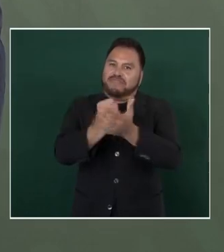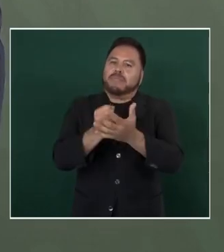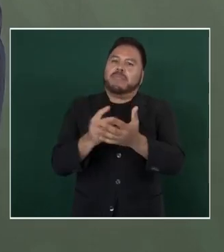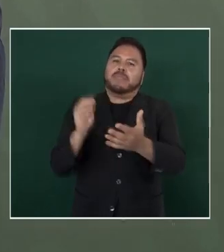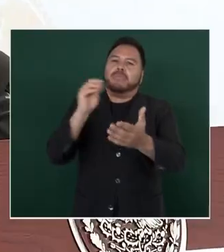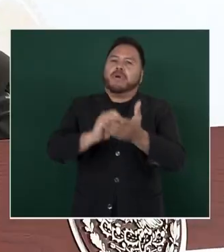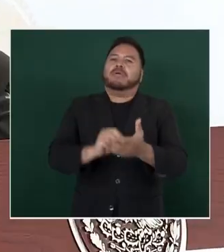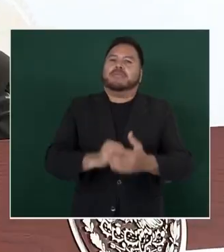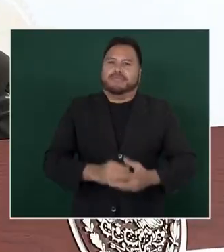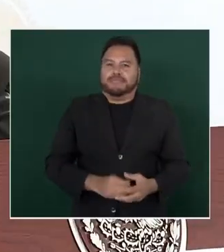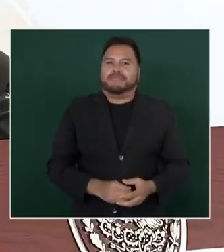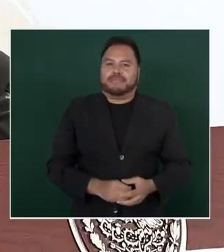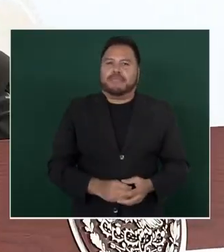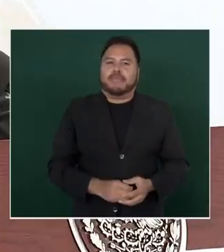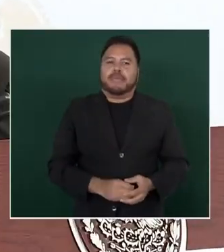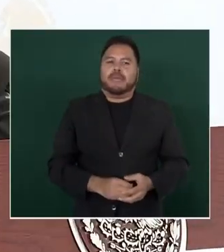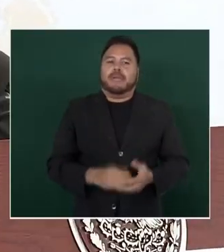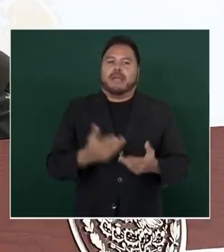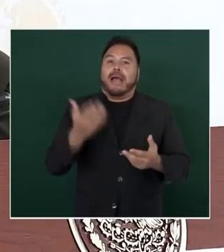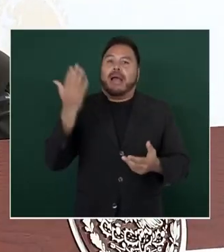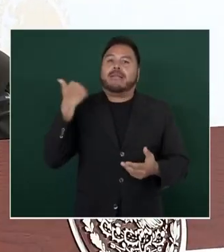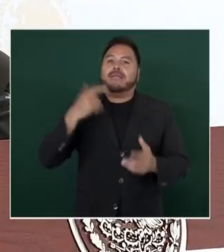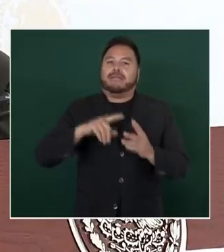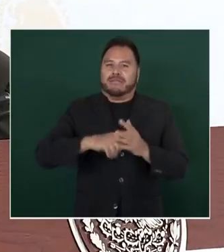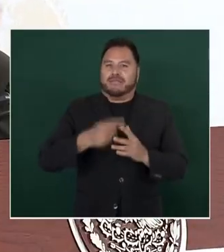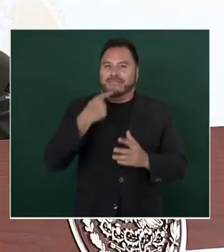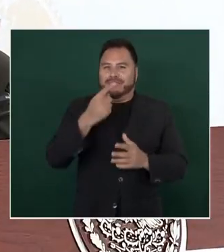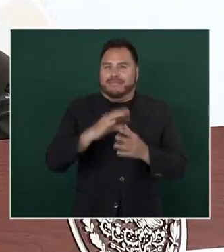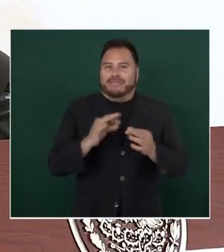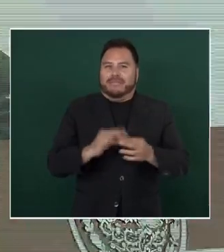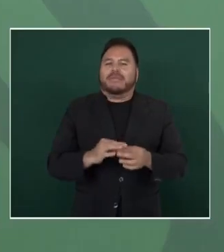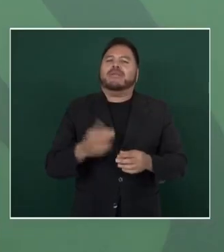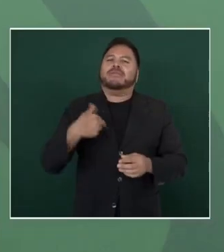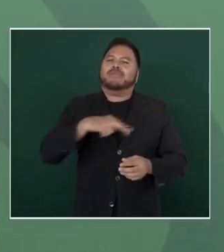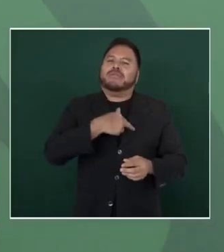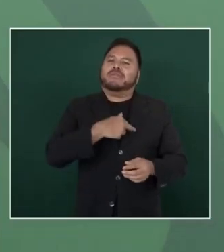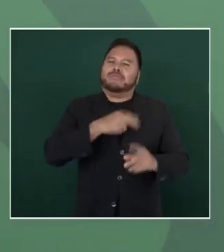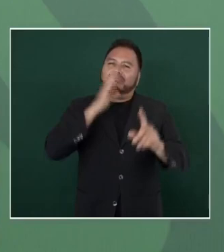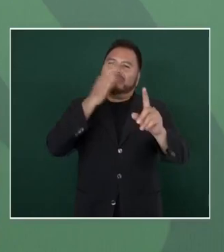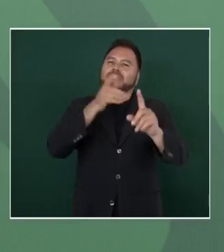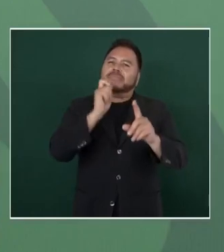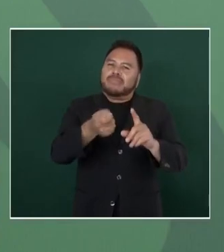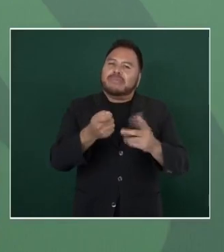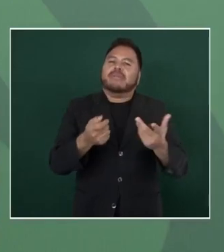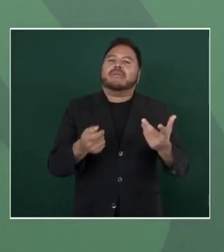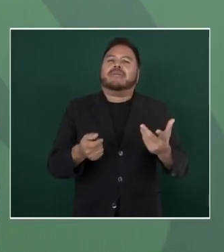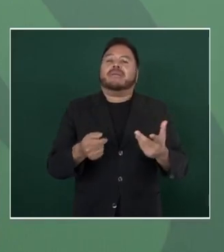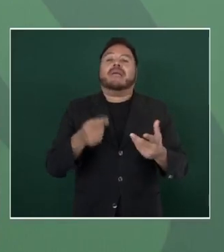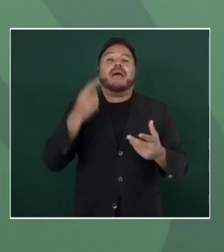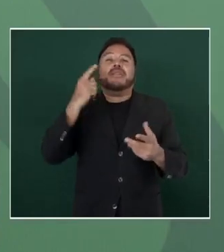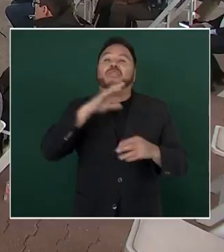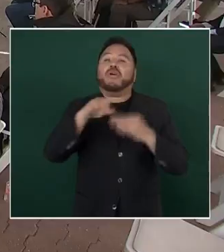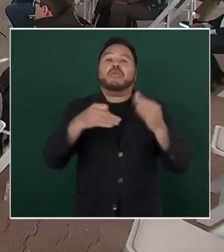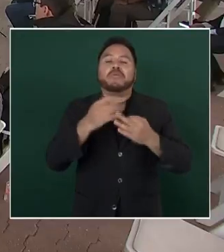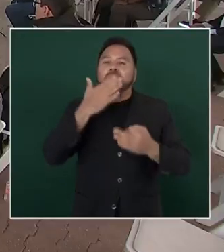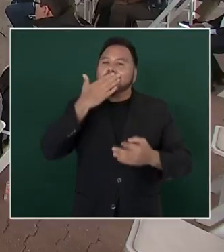Constitución, porque empecé diciendo de que nuestro ideal es el estado de